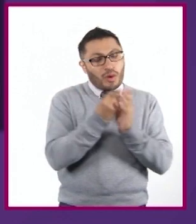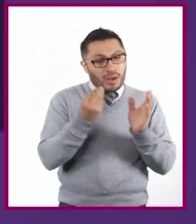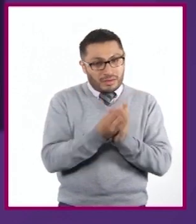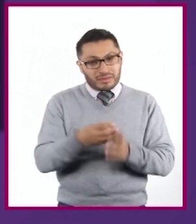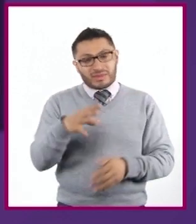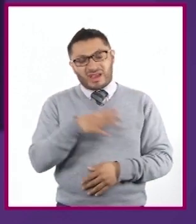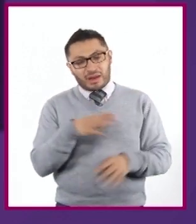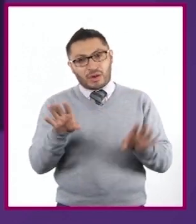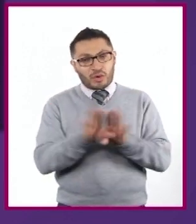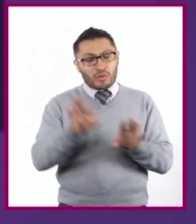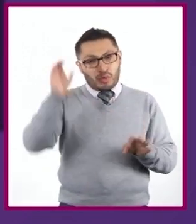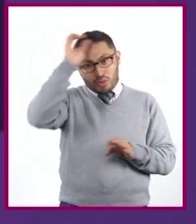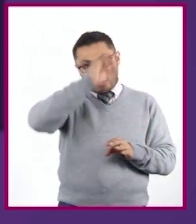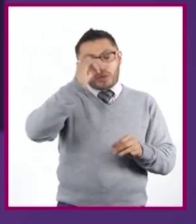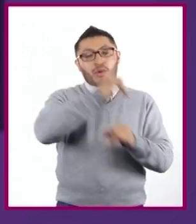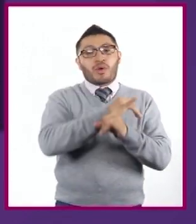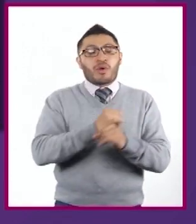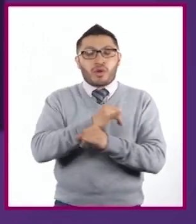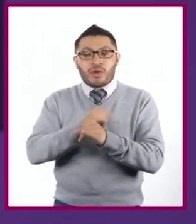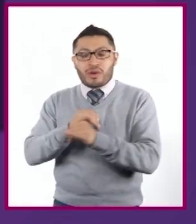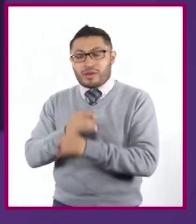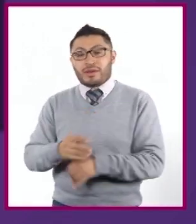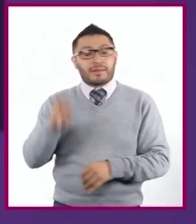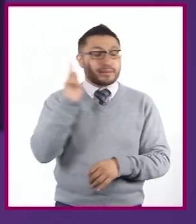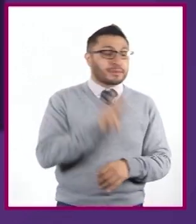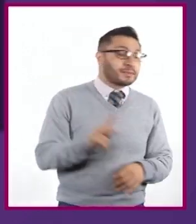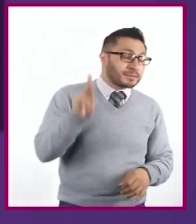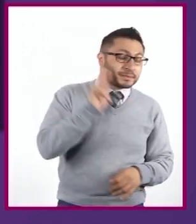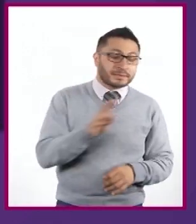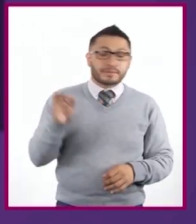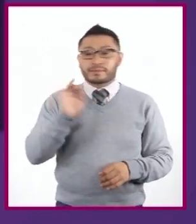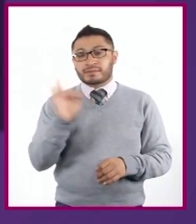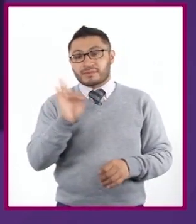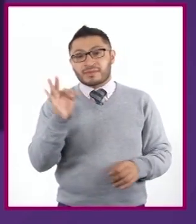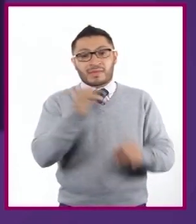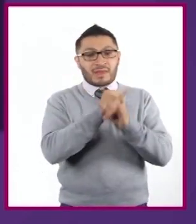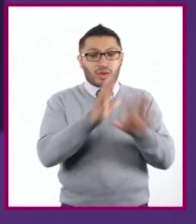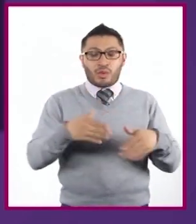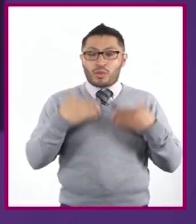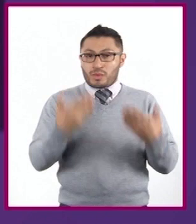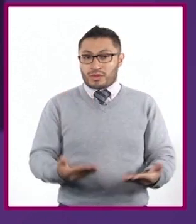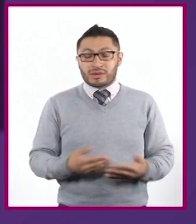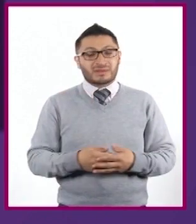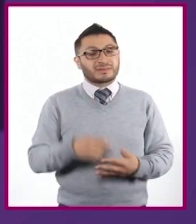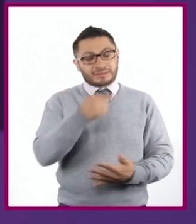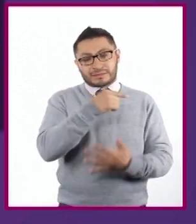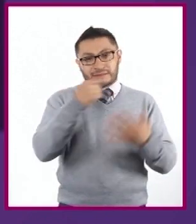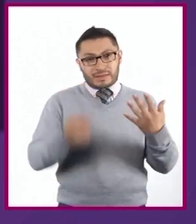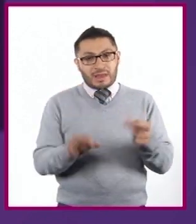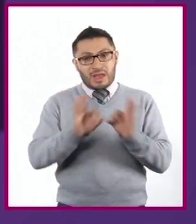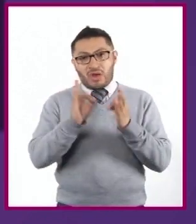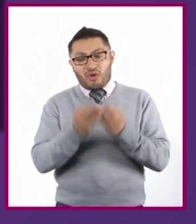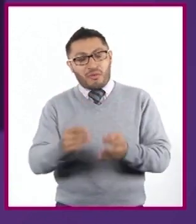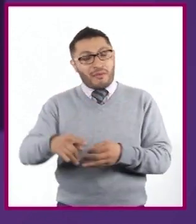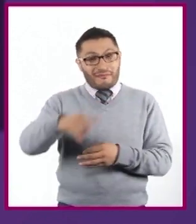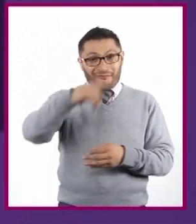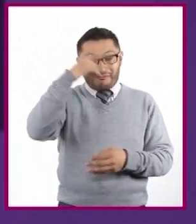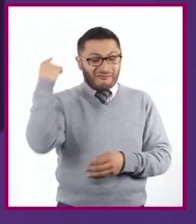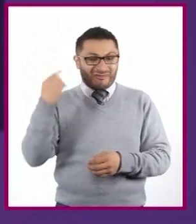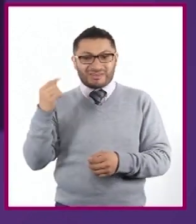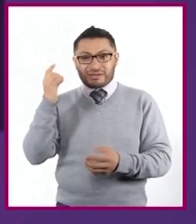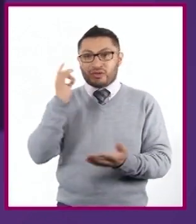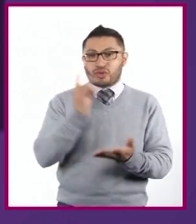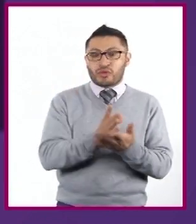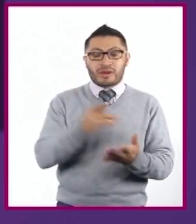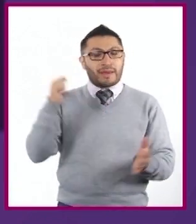Tener criterios de búsqueda para verificar si la información es confiable. Todos estos ingredientes se consiguen fácilmente con solo